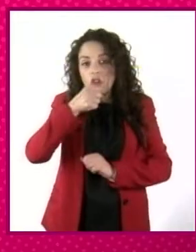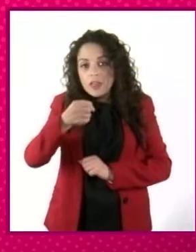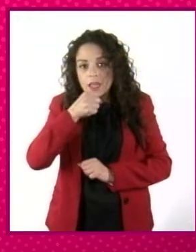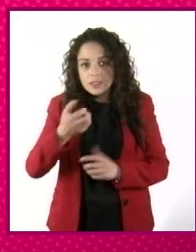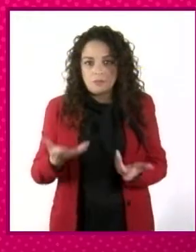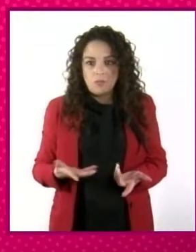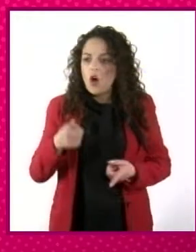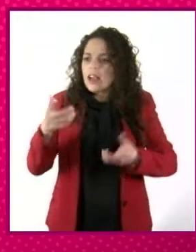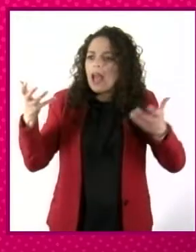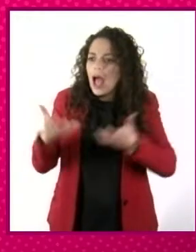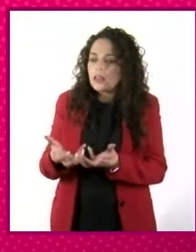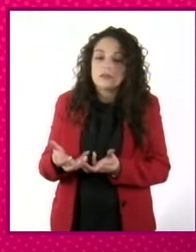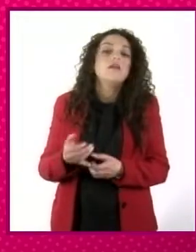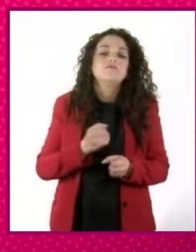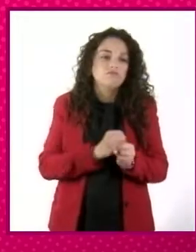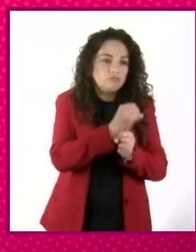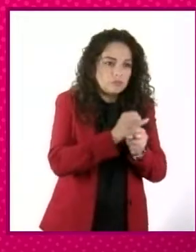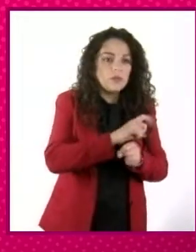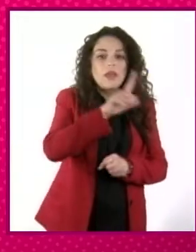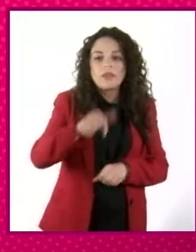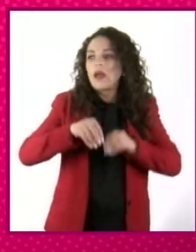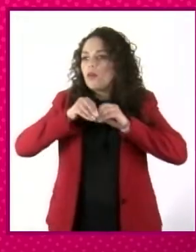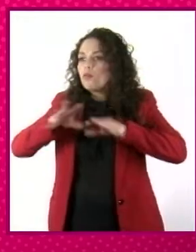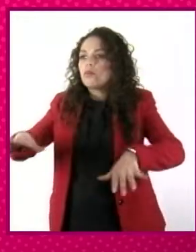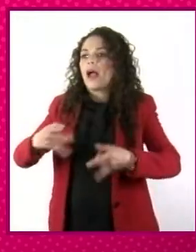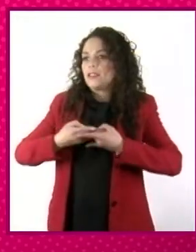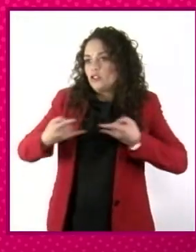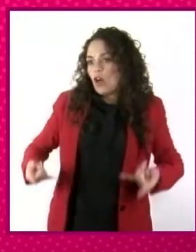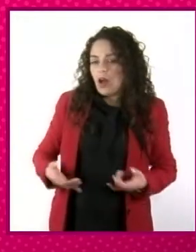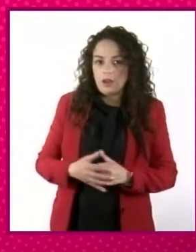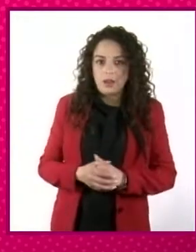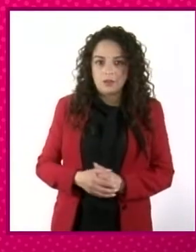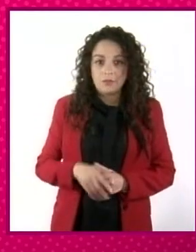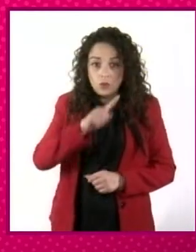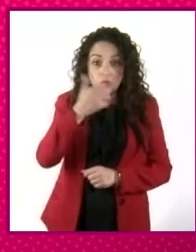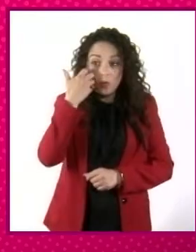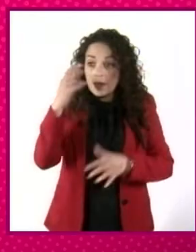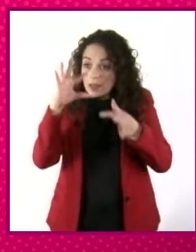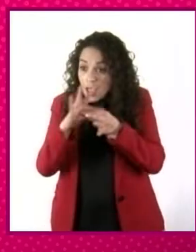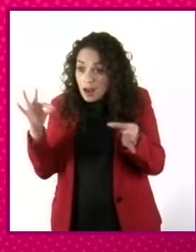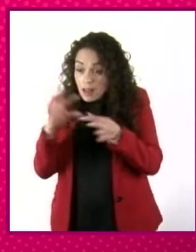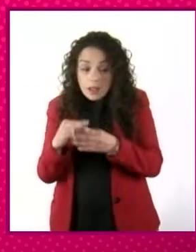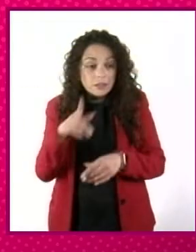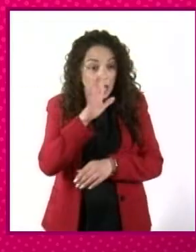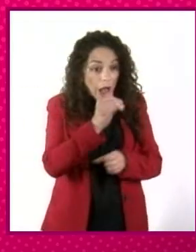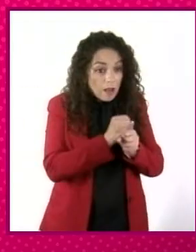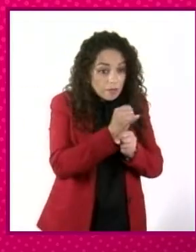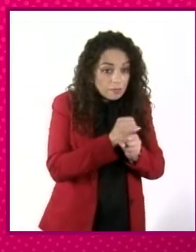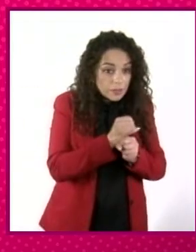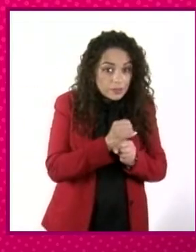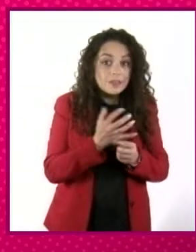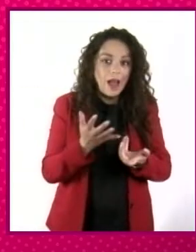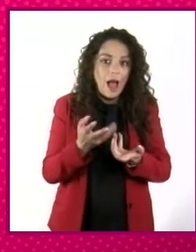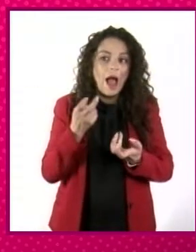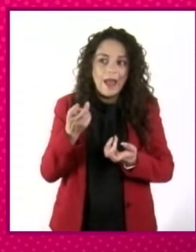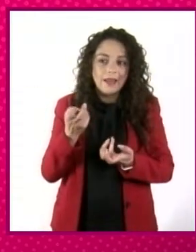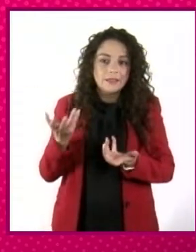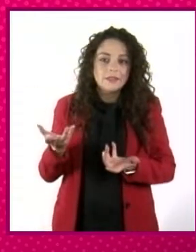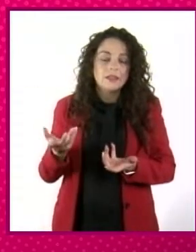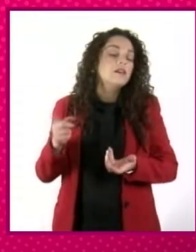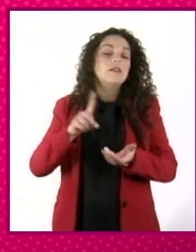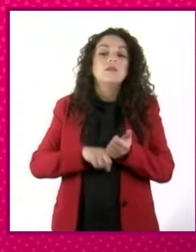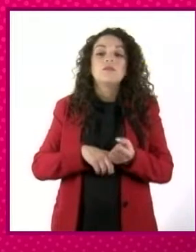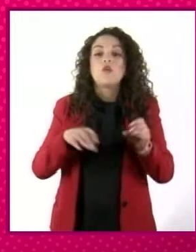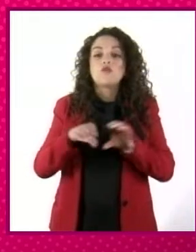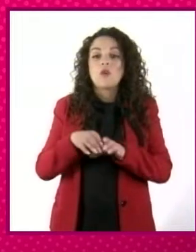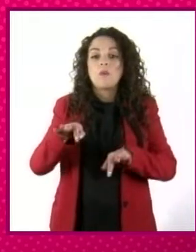eso, investigan y hacen historias. Pero también cuando quieres contar lo que ya investigaste, sin duda, hablar de una labor de